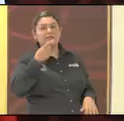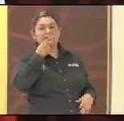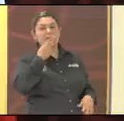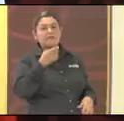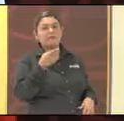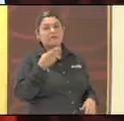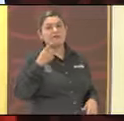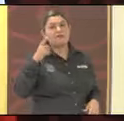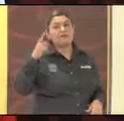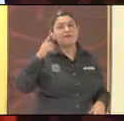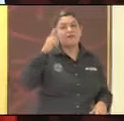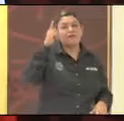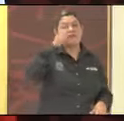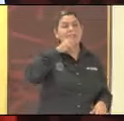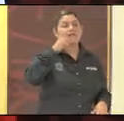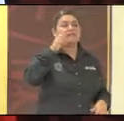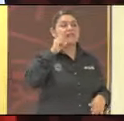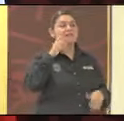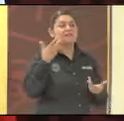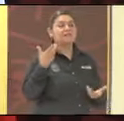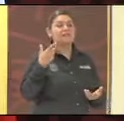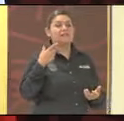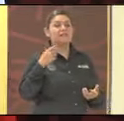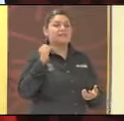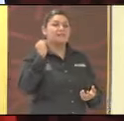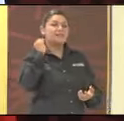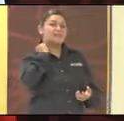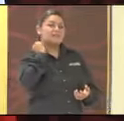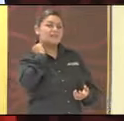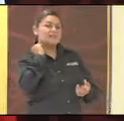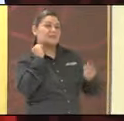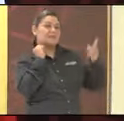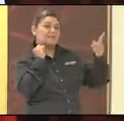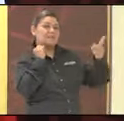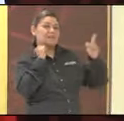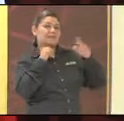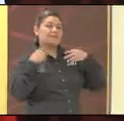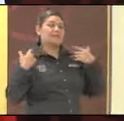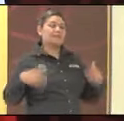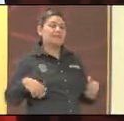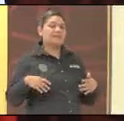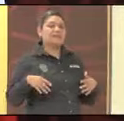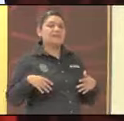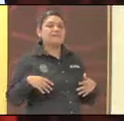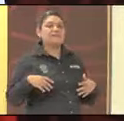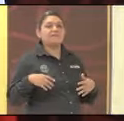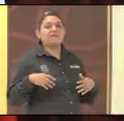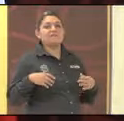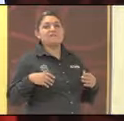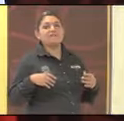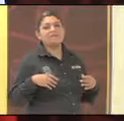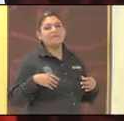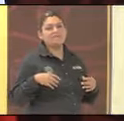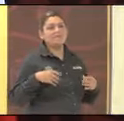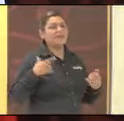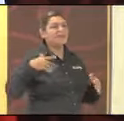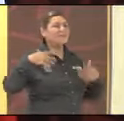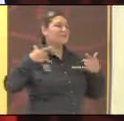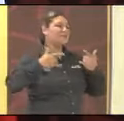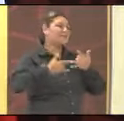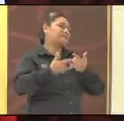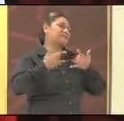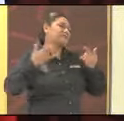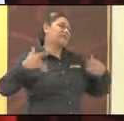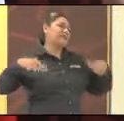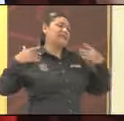un senador de la República, Imael Cabello, imagínense ustedes haciendo un cuento grande a